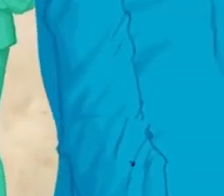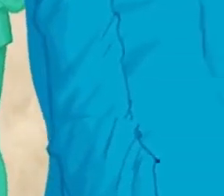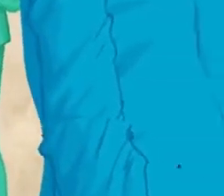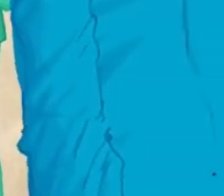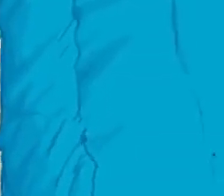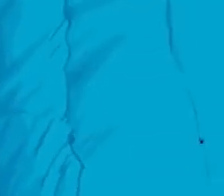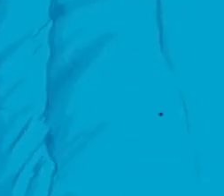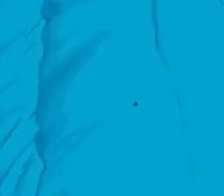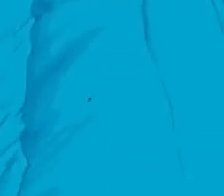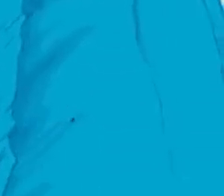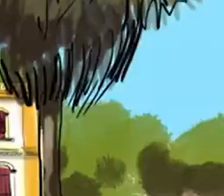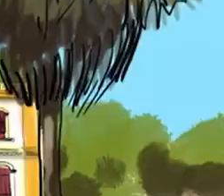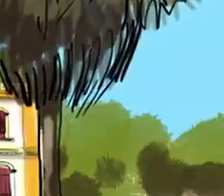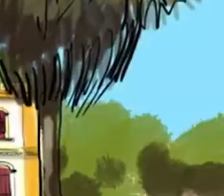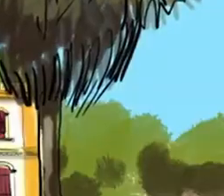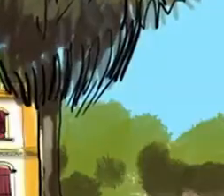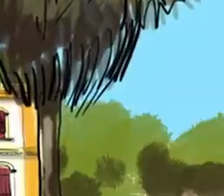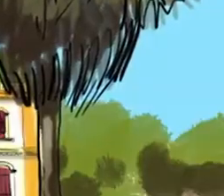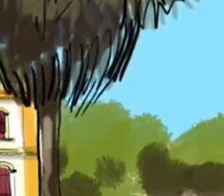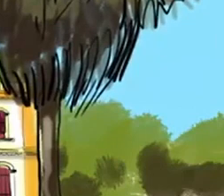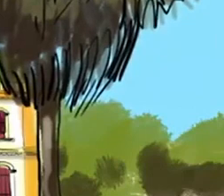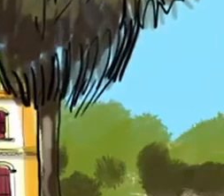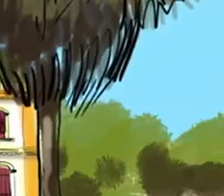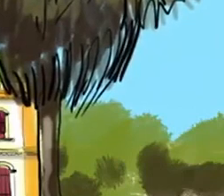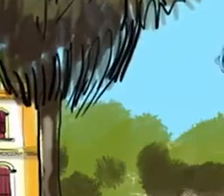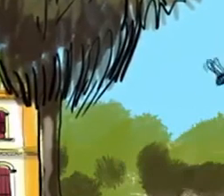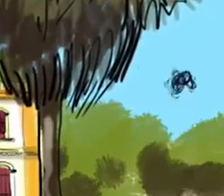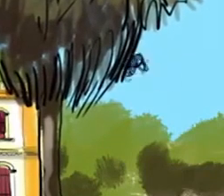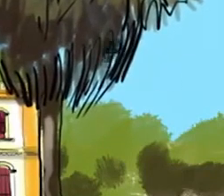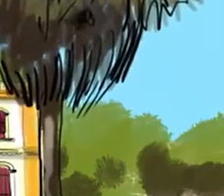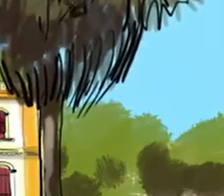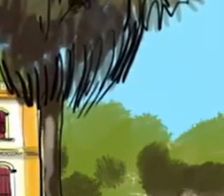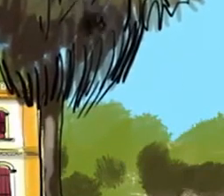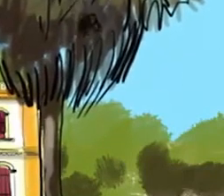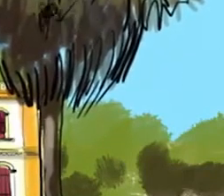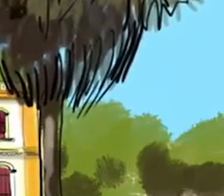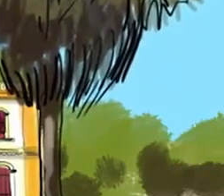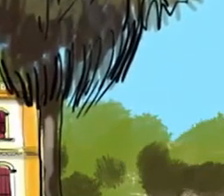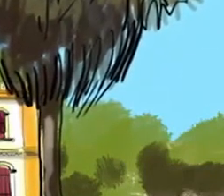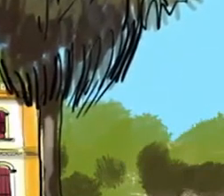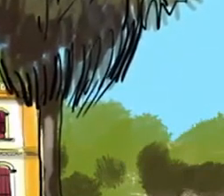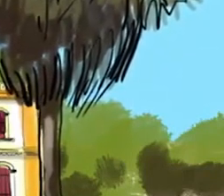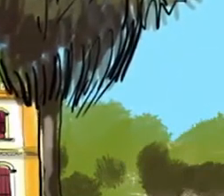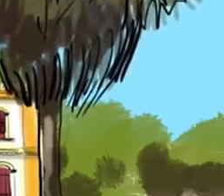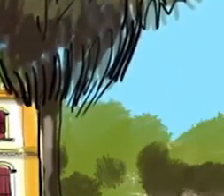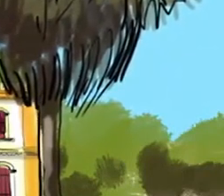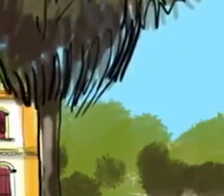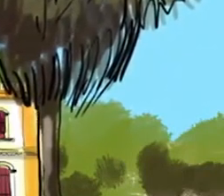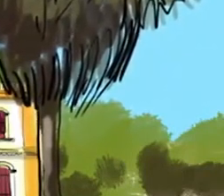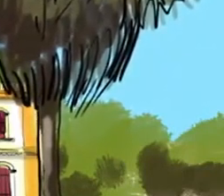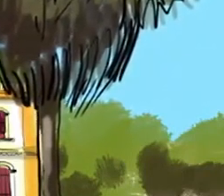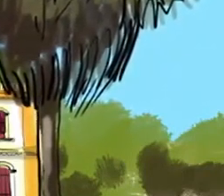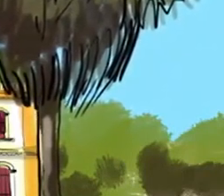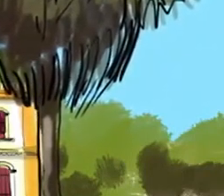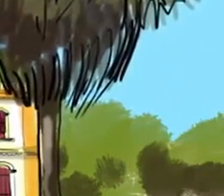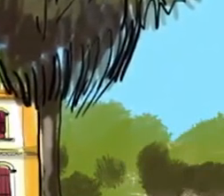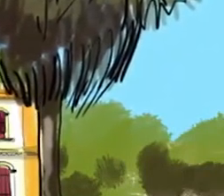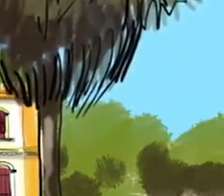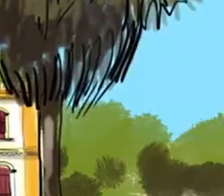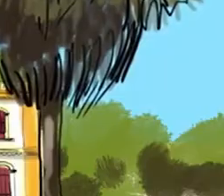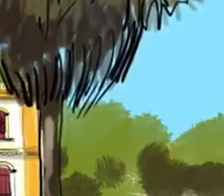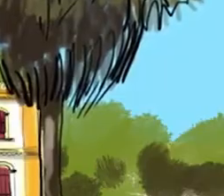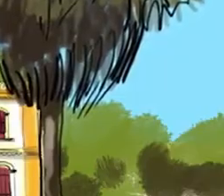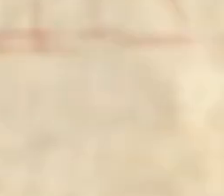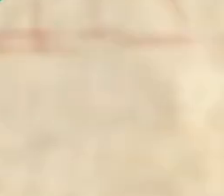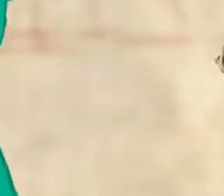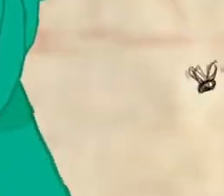a los dos féretros. Recuerdo tanto que había mucha gente, cargado cada ataúd en